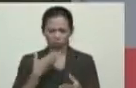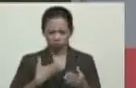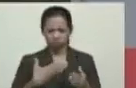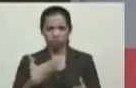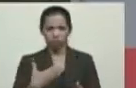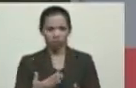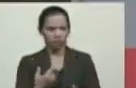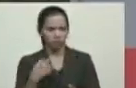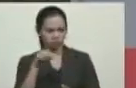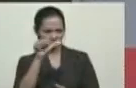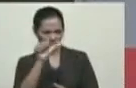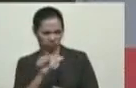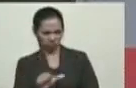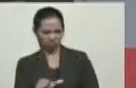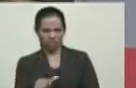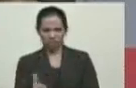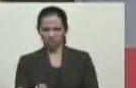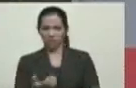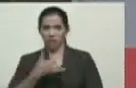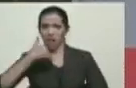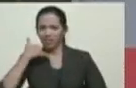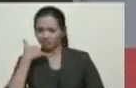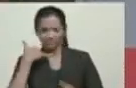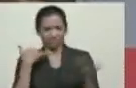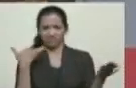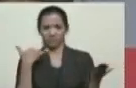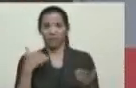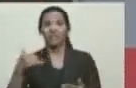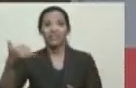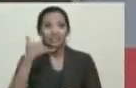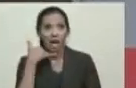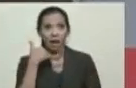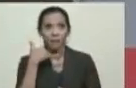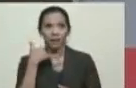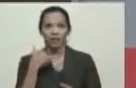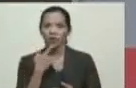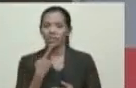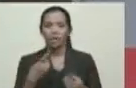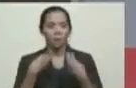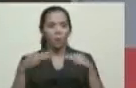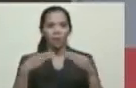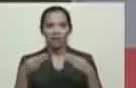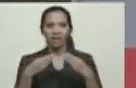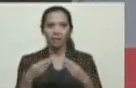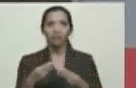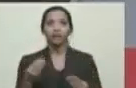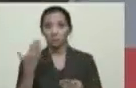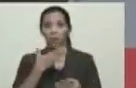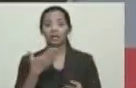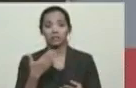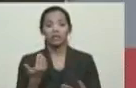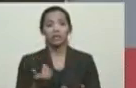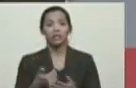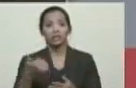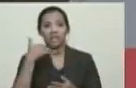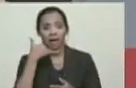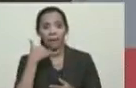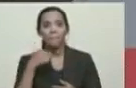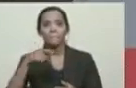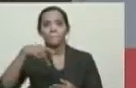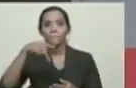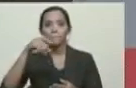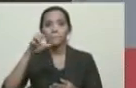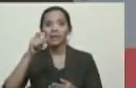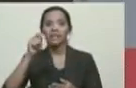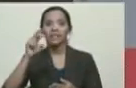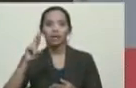Gabriel, él lo llamó por teléfono, decía, llámame por teléfono, lo decía públicamente, y parece que esa llamada funcionó porque Peter Gabriel no